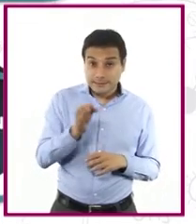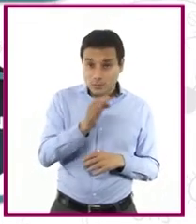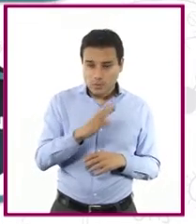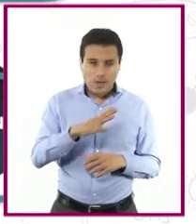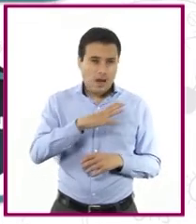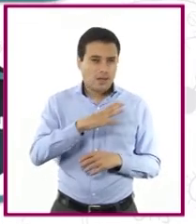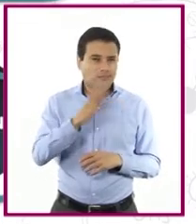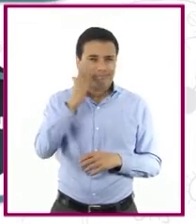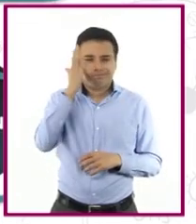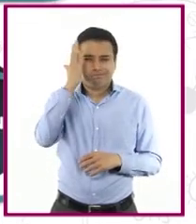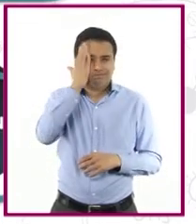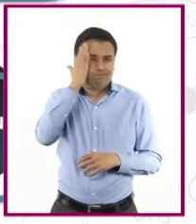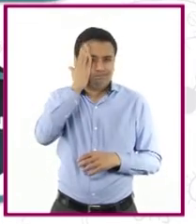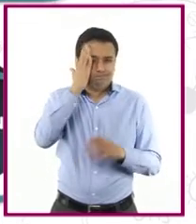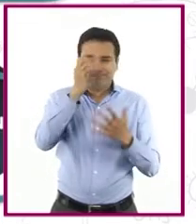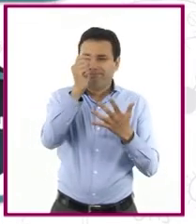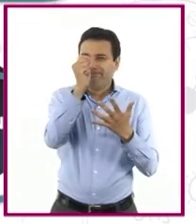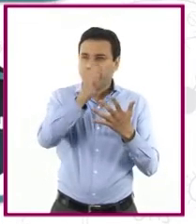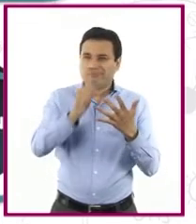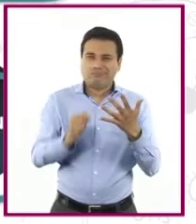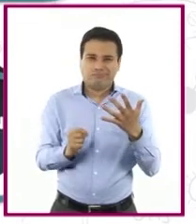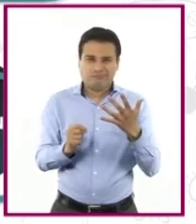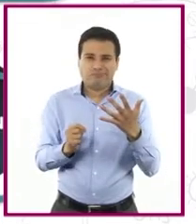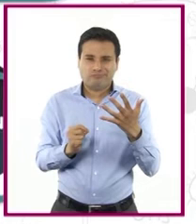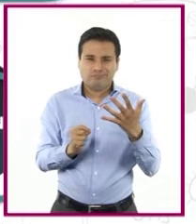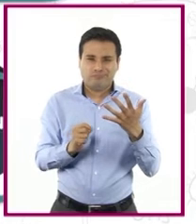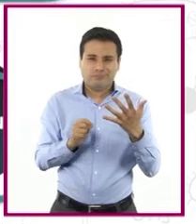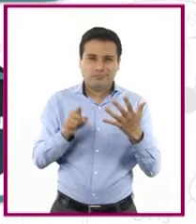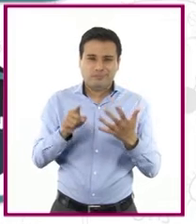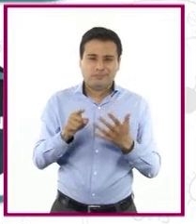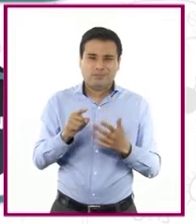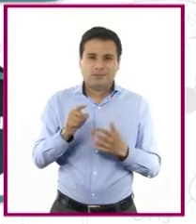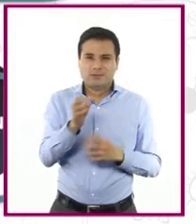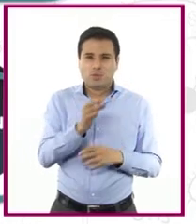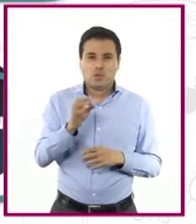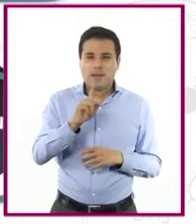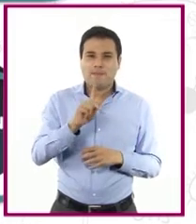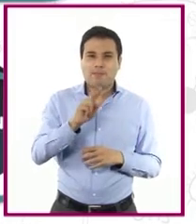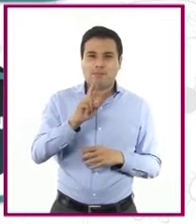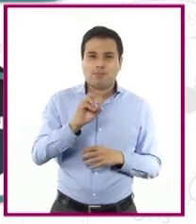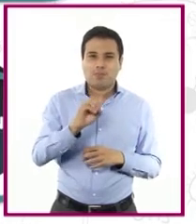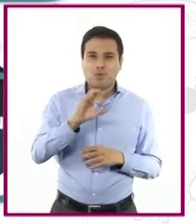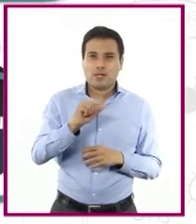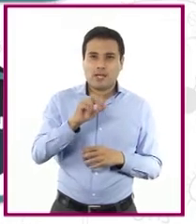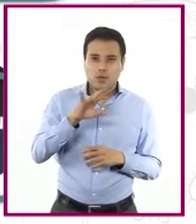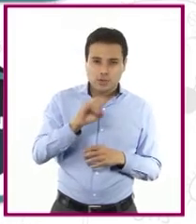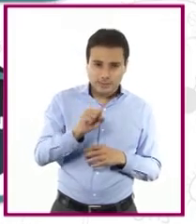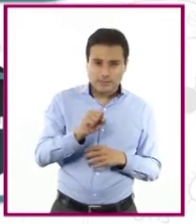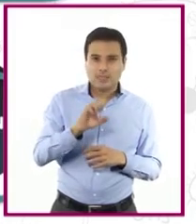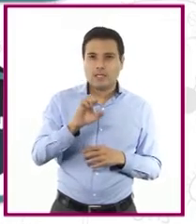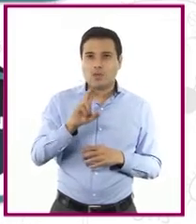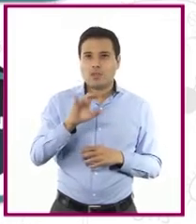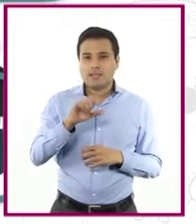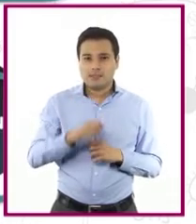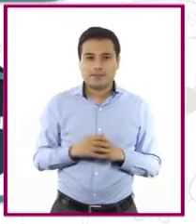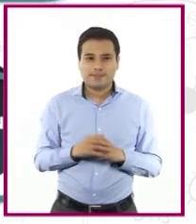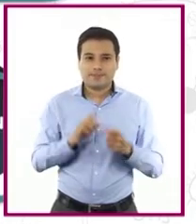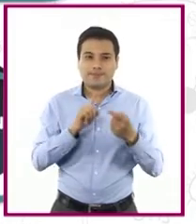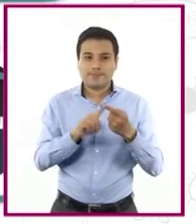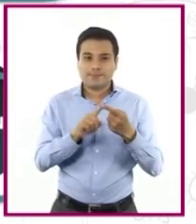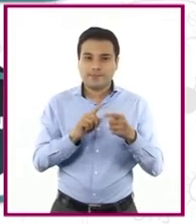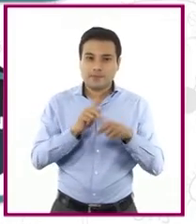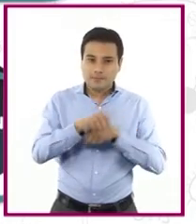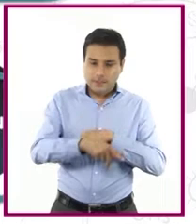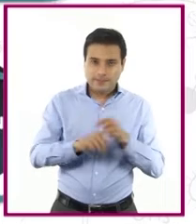están presentes en las células procariotas y eucariotas? A. Membrana plasmática,